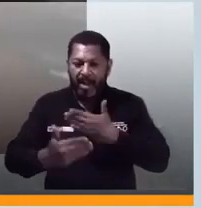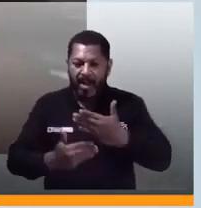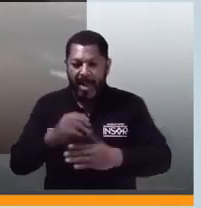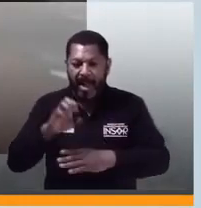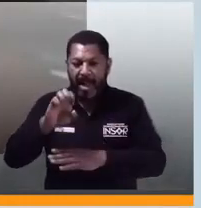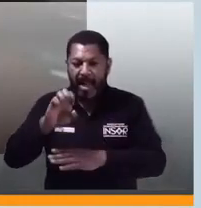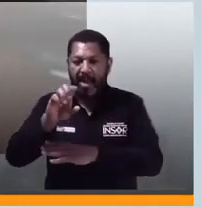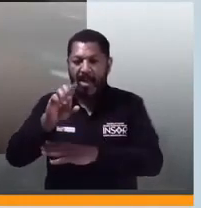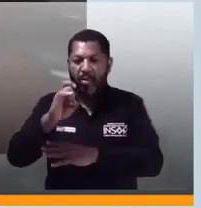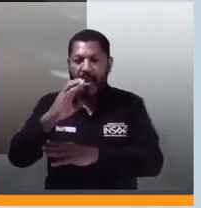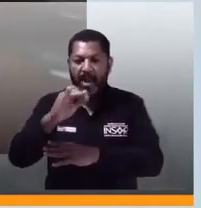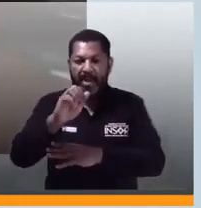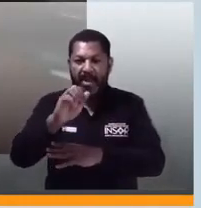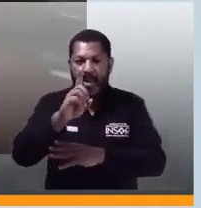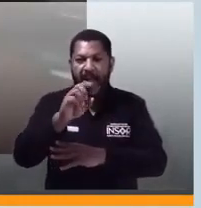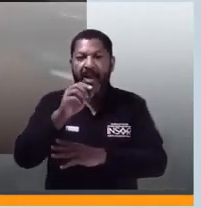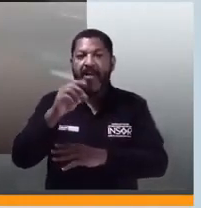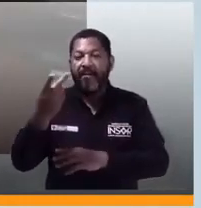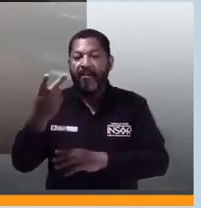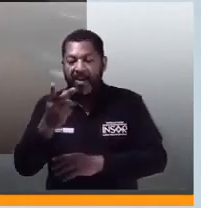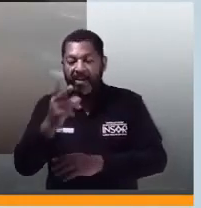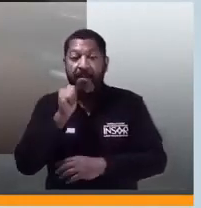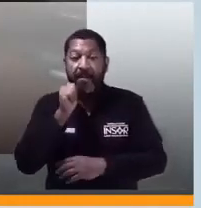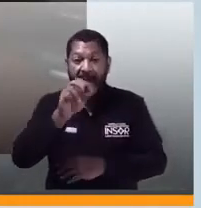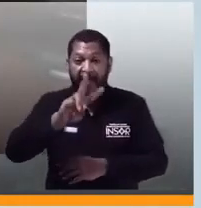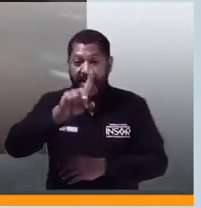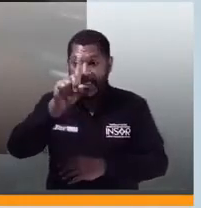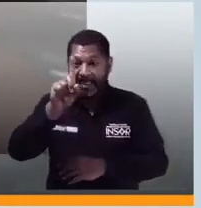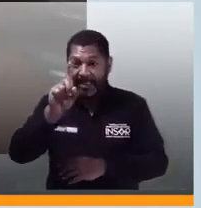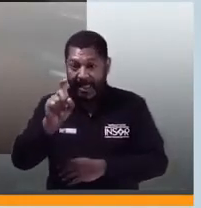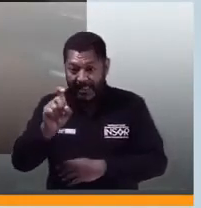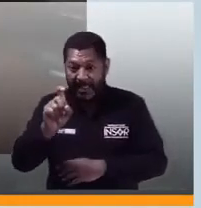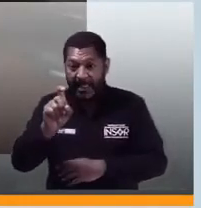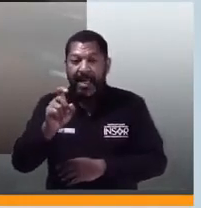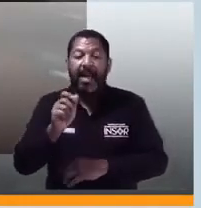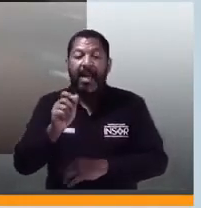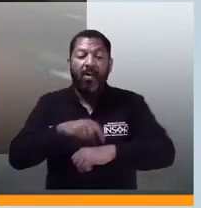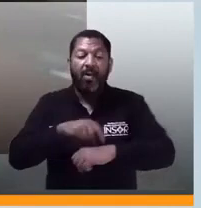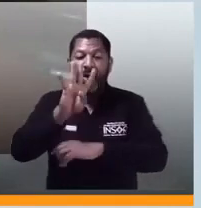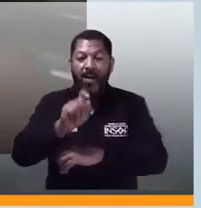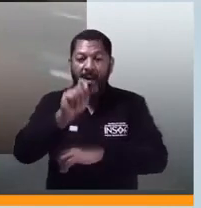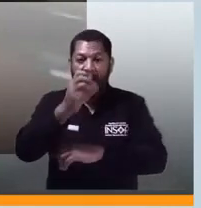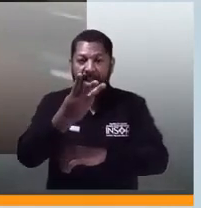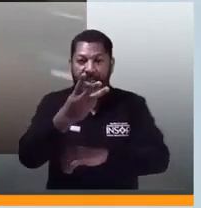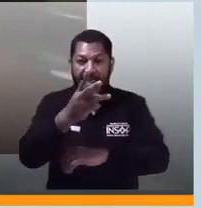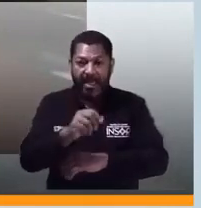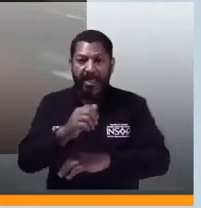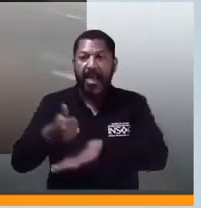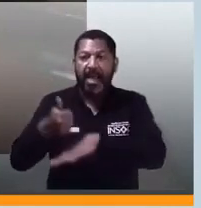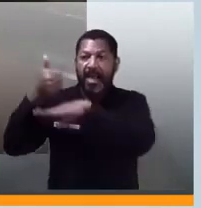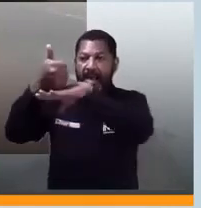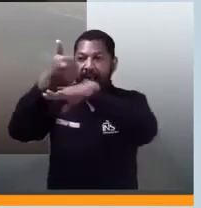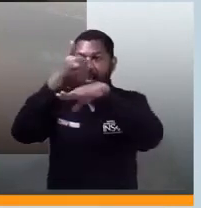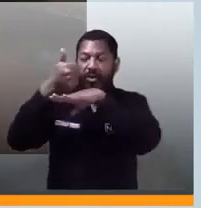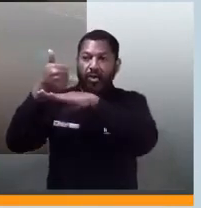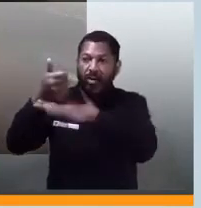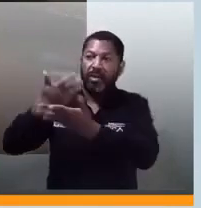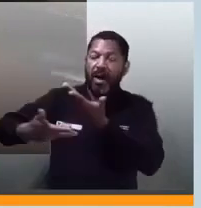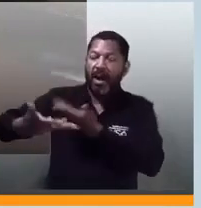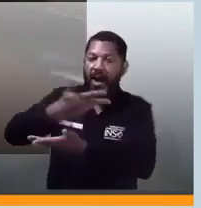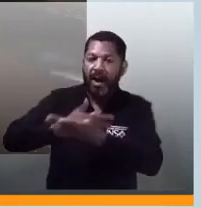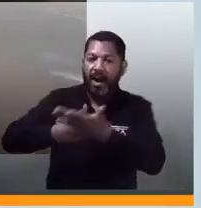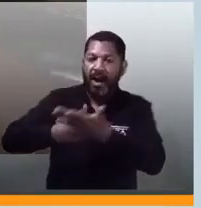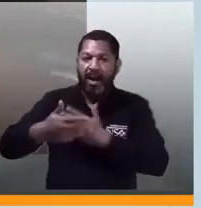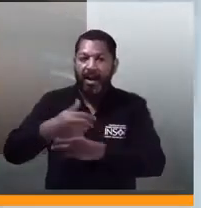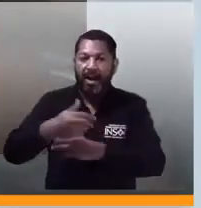2020. Mañana 26 de agosto a partir de las 9:30 de la mañana tendremos el panel de rectores, el camino